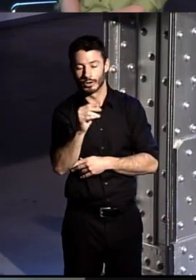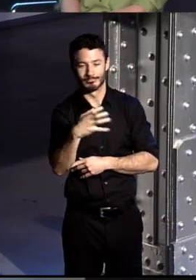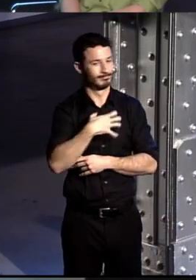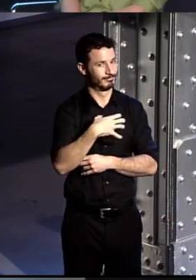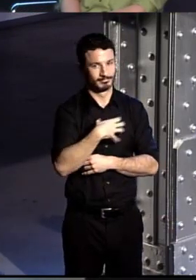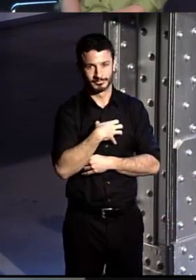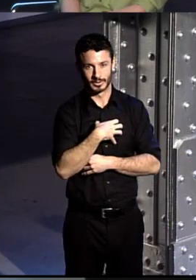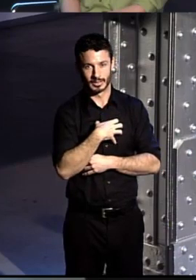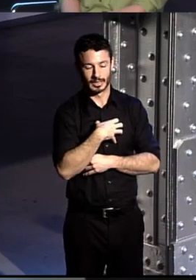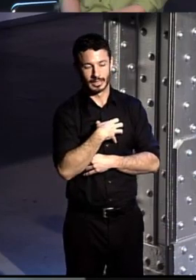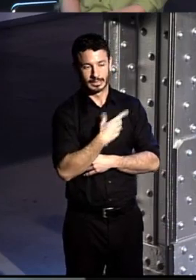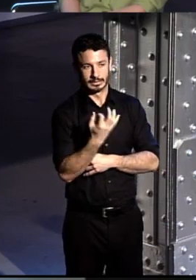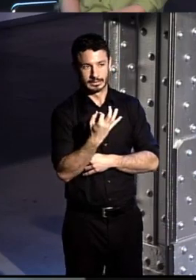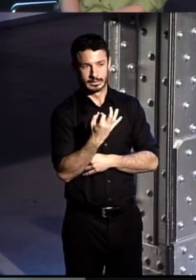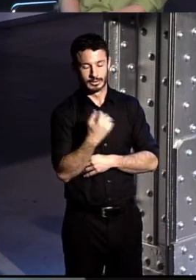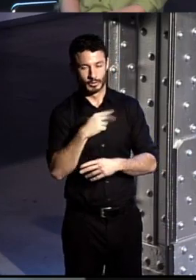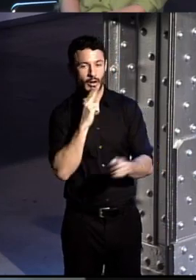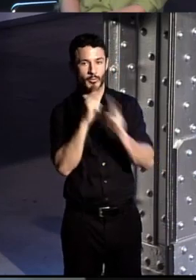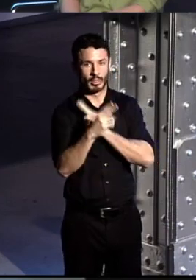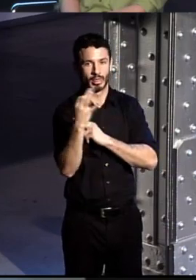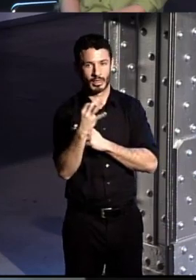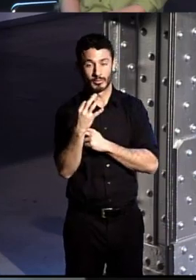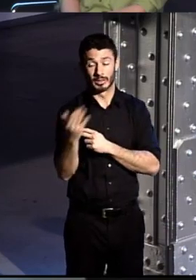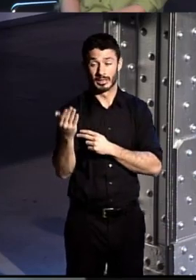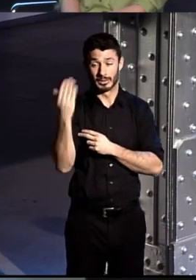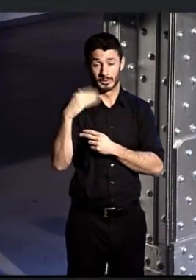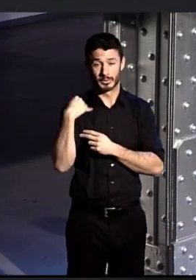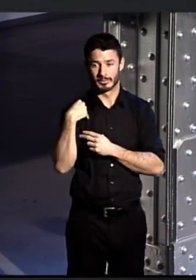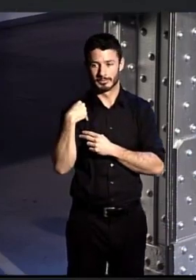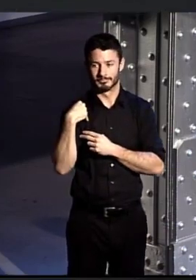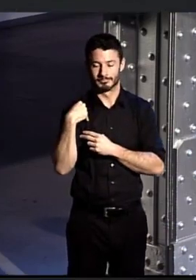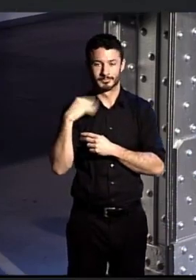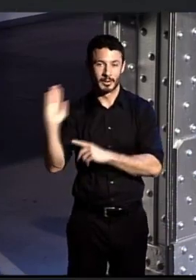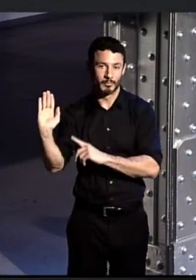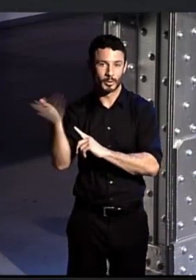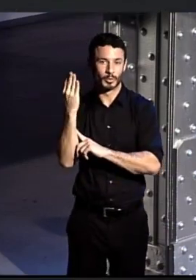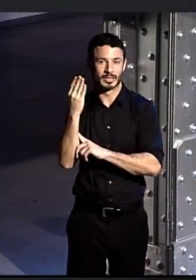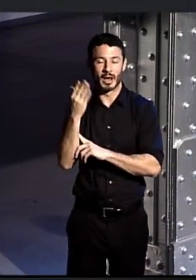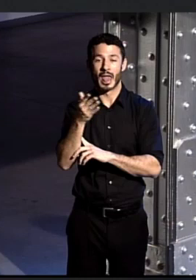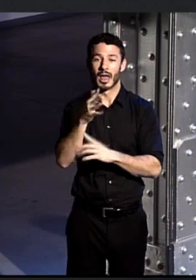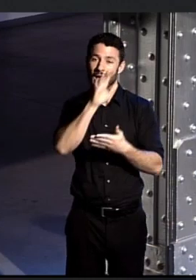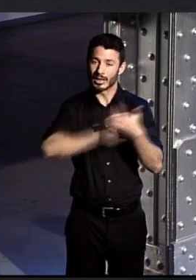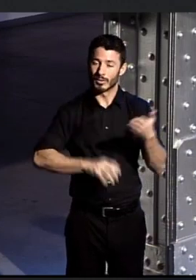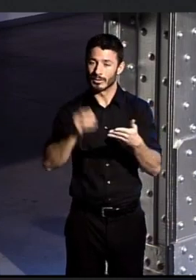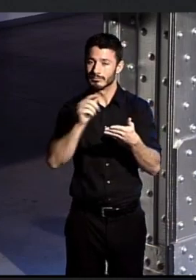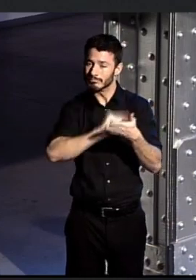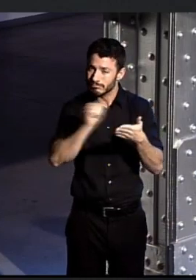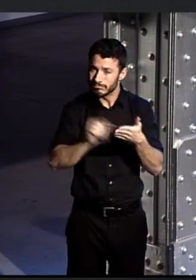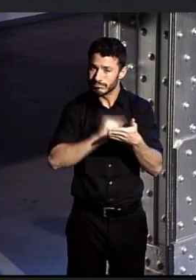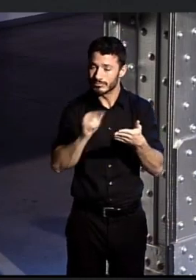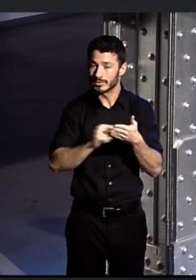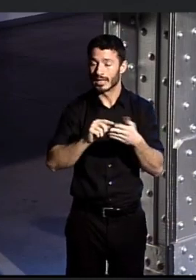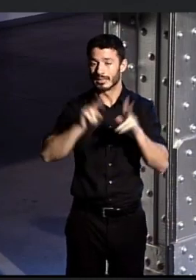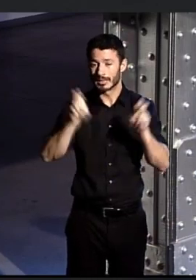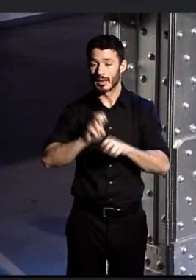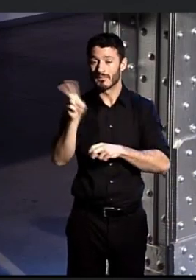me formula a mí Luis Conde, el que me propuso hacer el artículo, que me lo concretó, dice, debería versar sobre la personalidad de Verne y en concreto